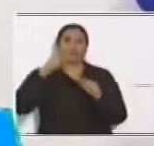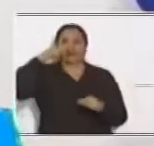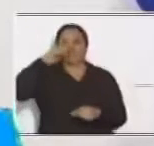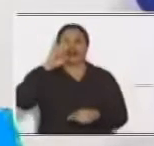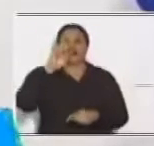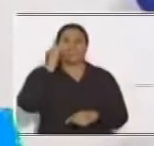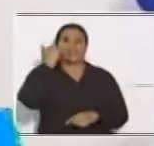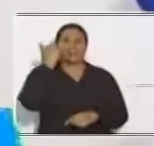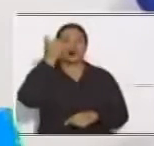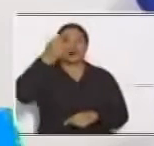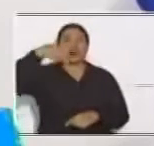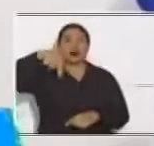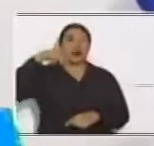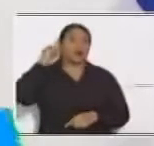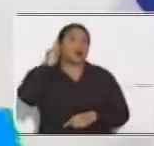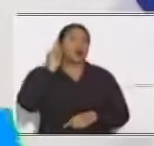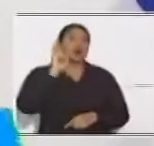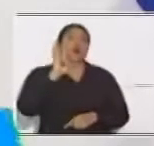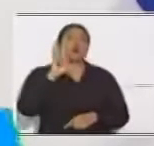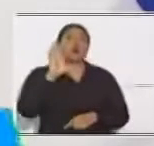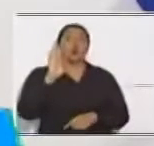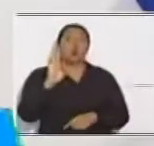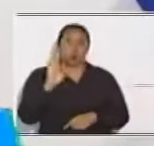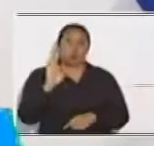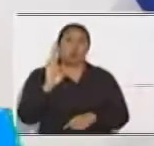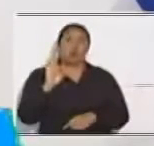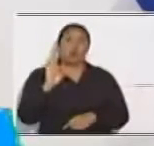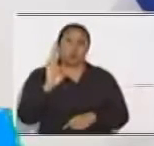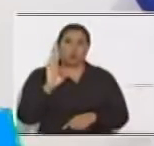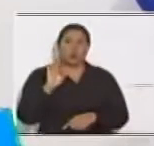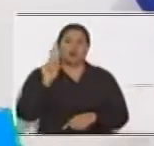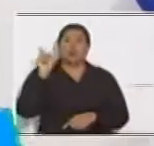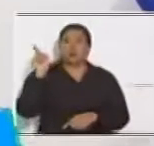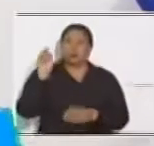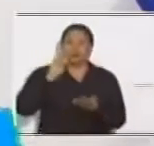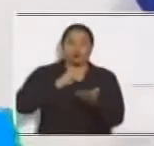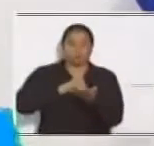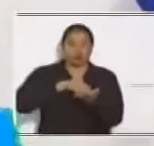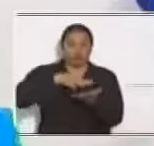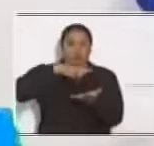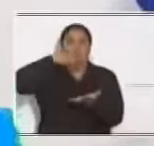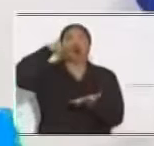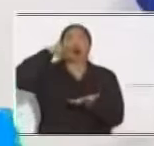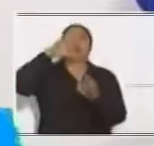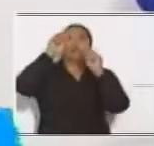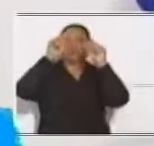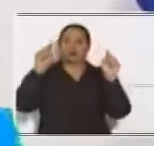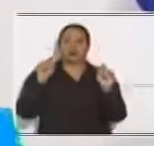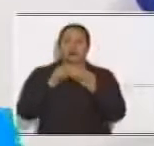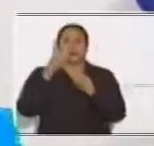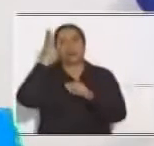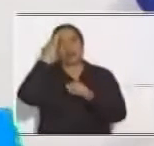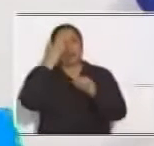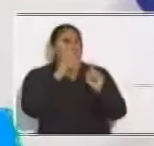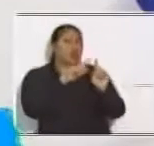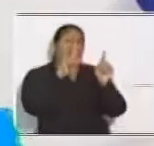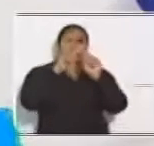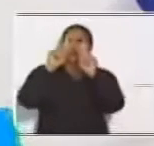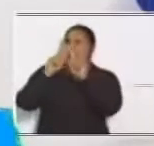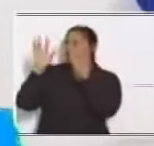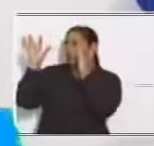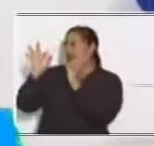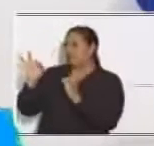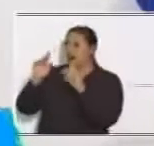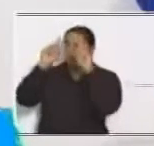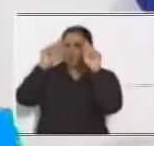Entonces, la trigonometría es la que estudia todos los tipos de triángulos que hay. Y un